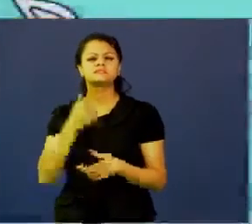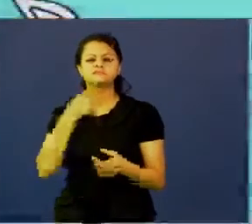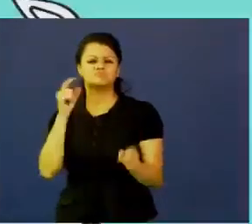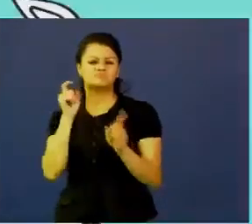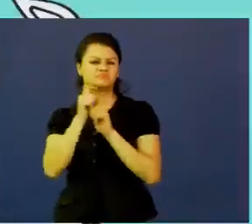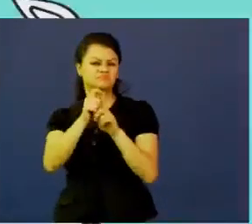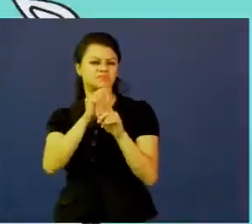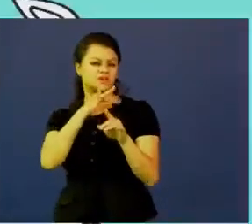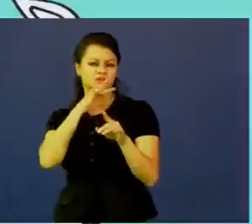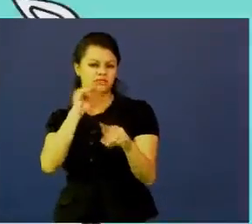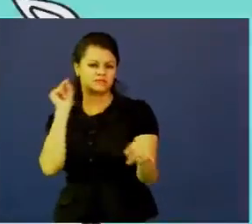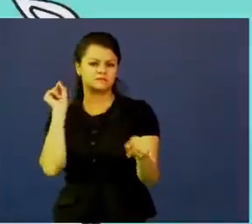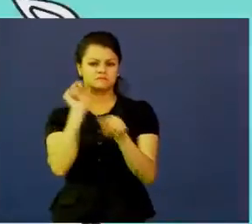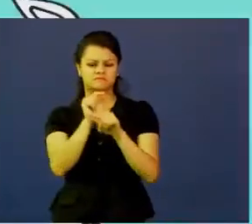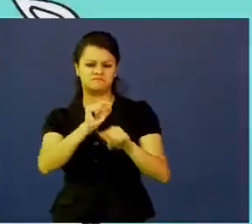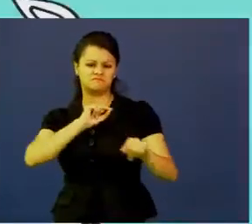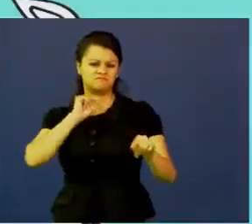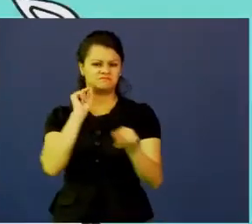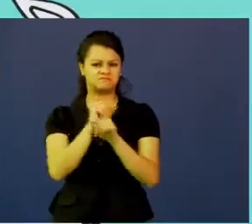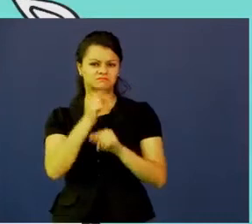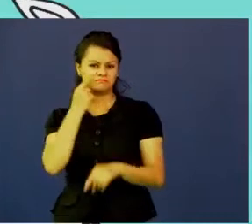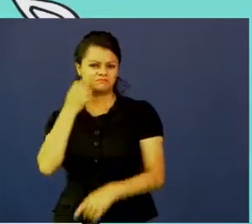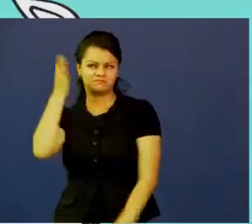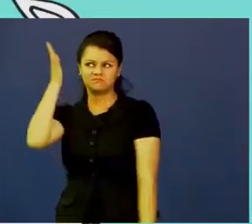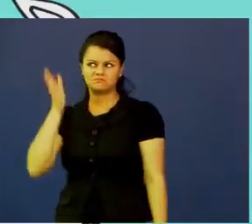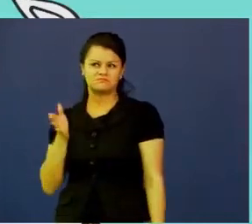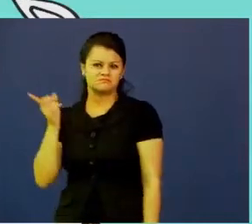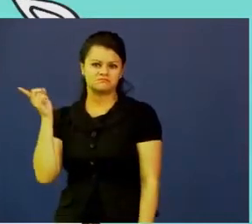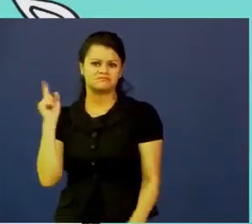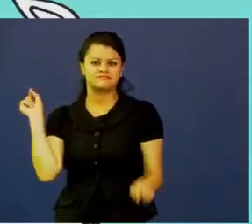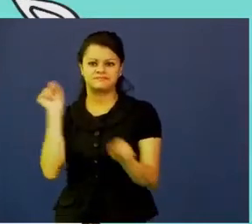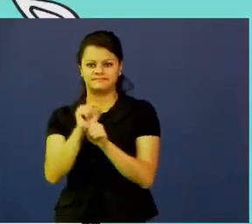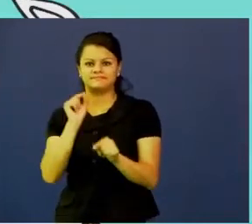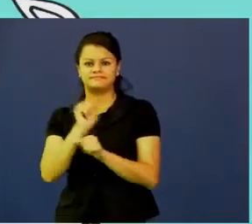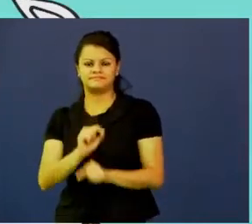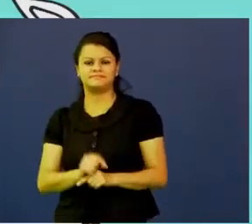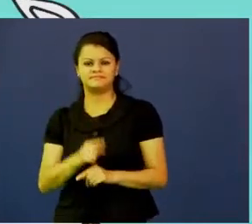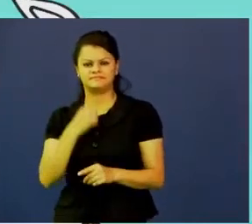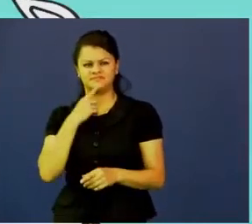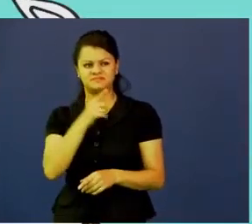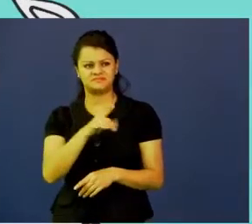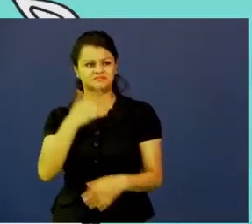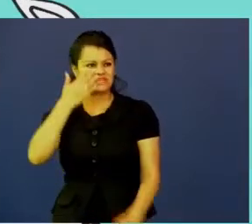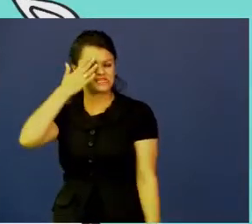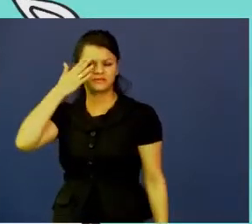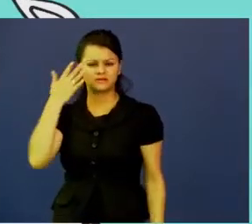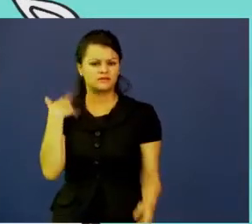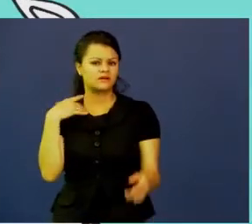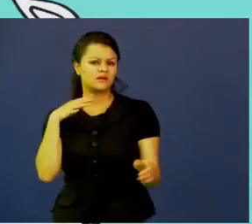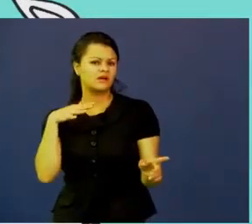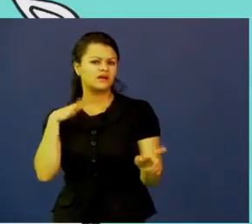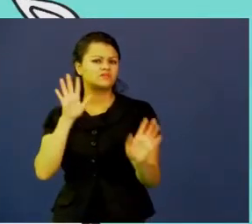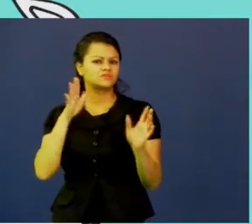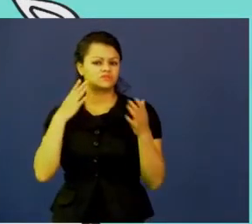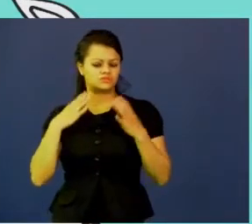Insultándola, digamos que tachando su condición social. Voy a